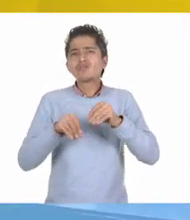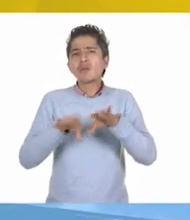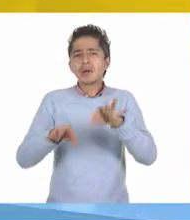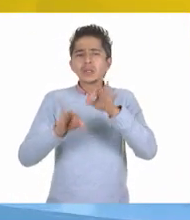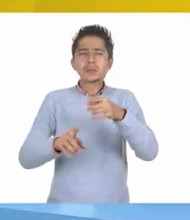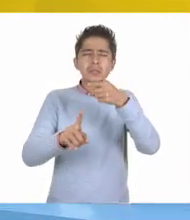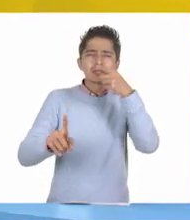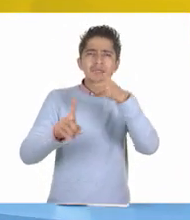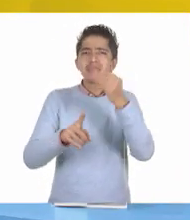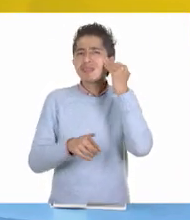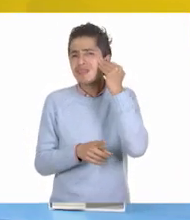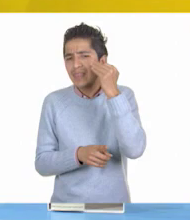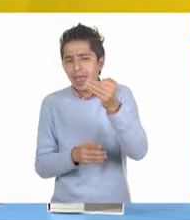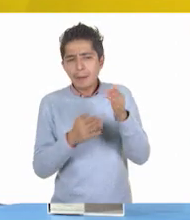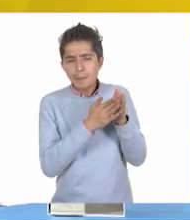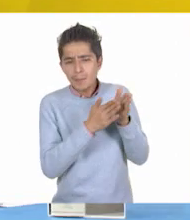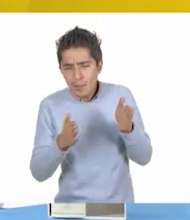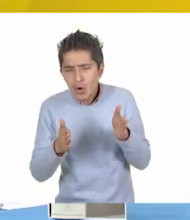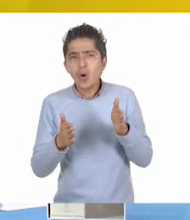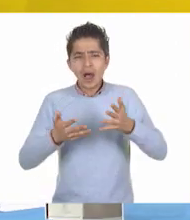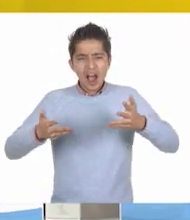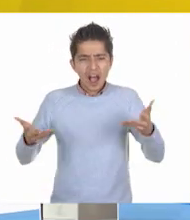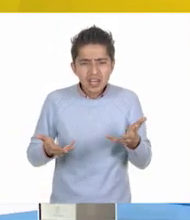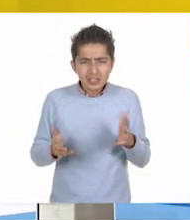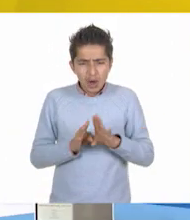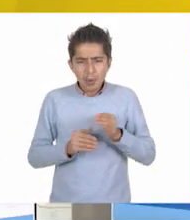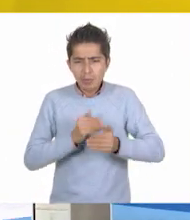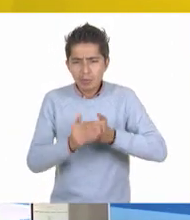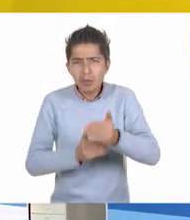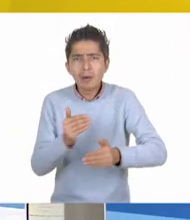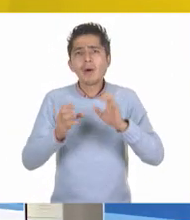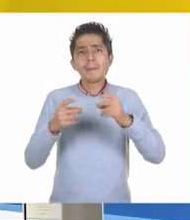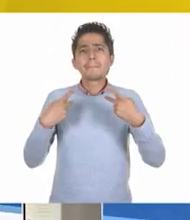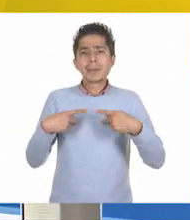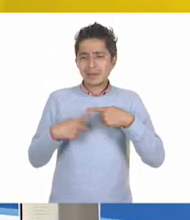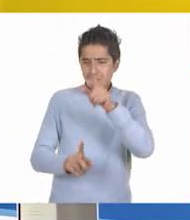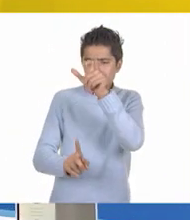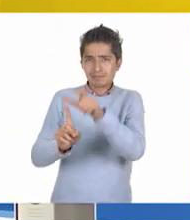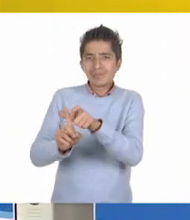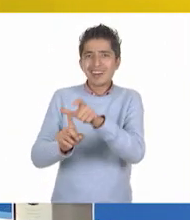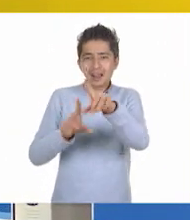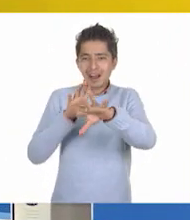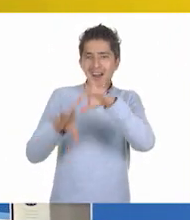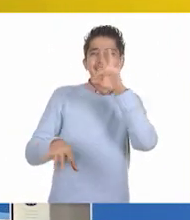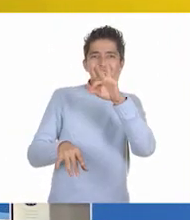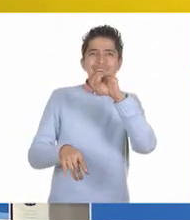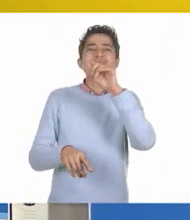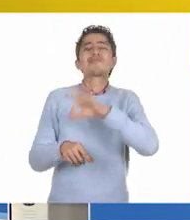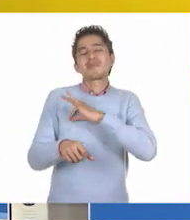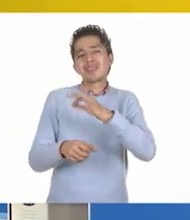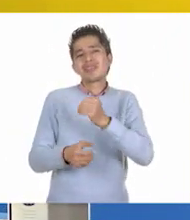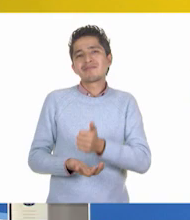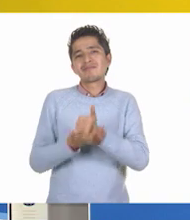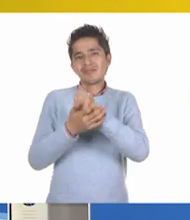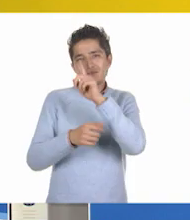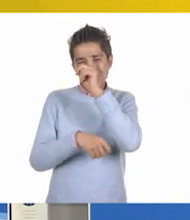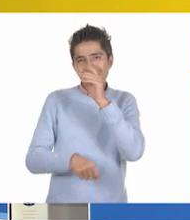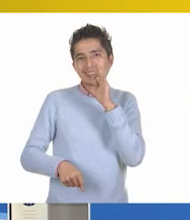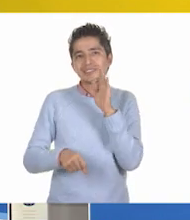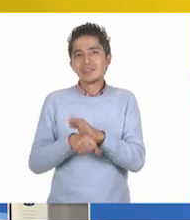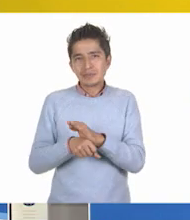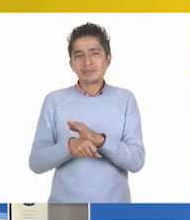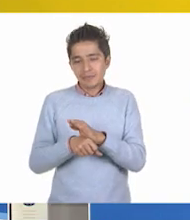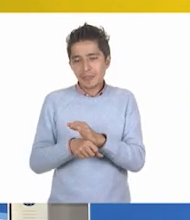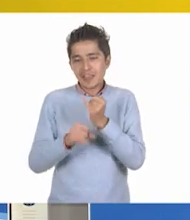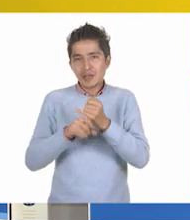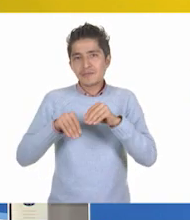el periodo, hecho, proceso o personaje que elegimos y que nos ayuden a complementar y o precisar